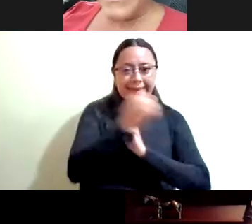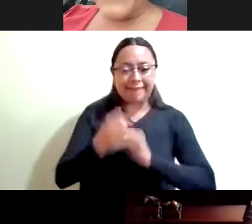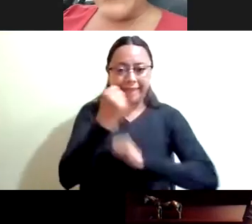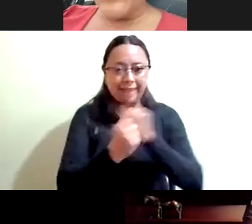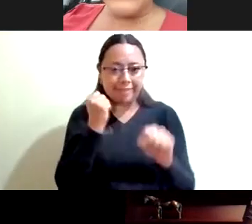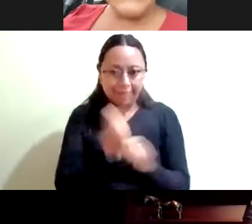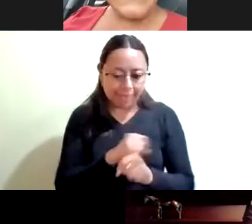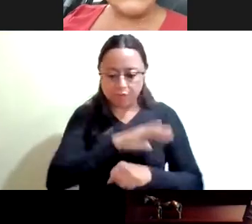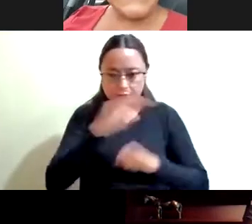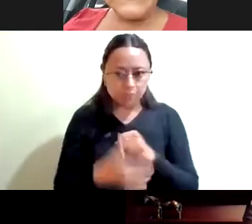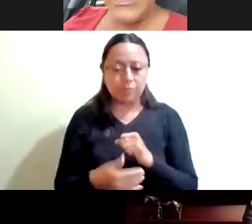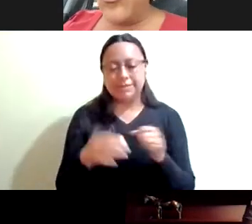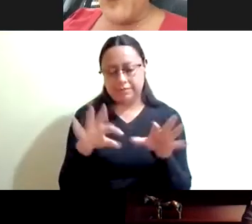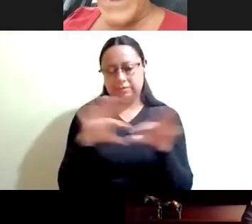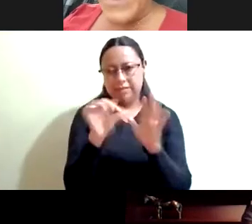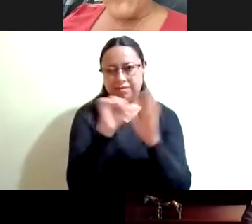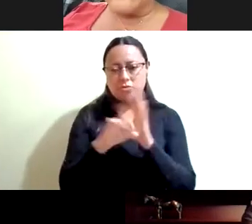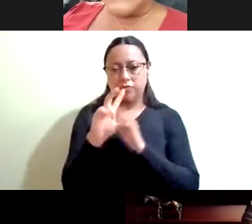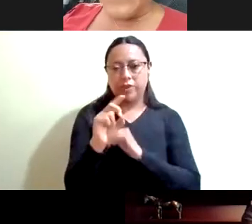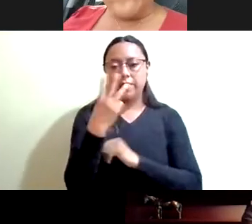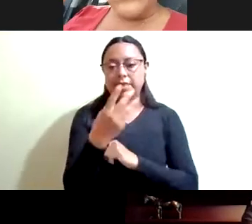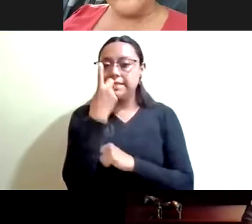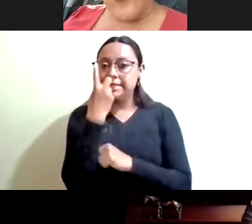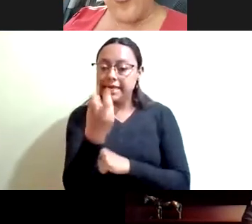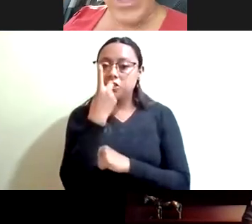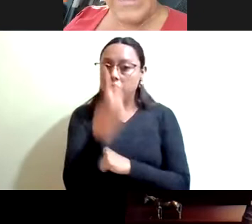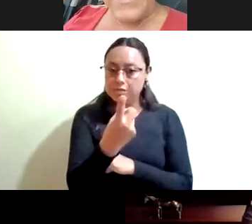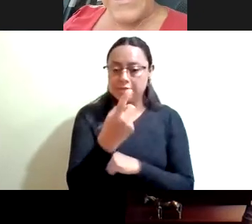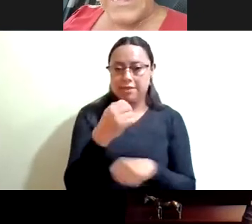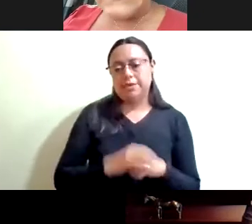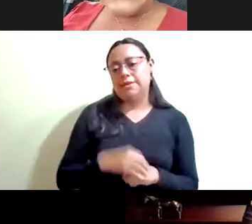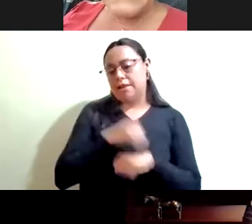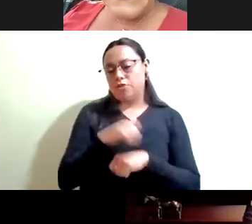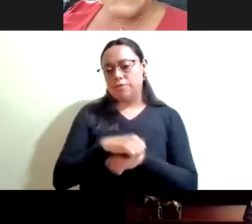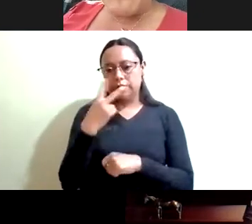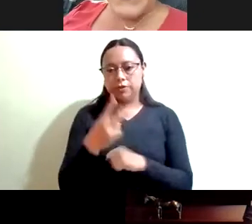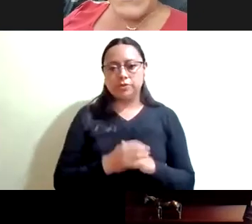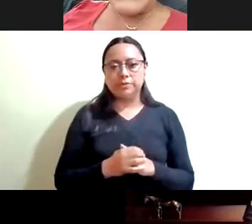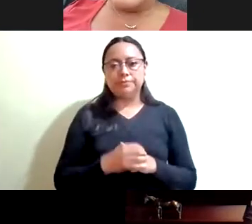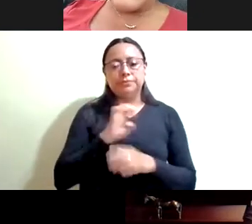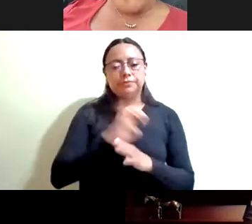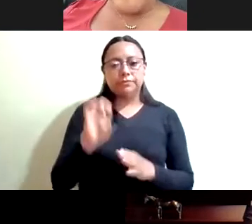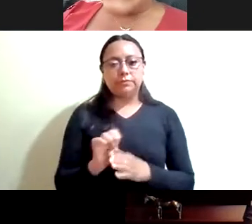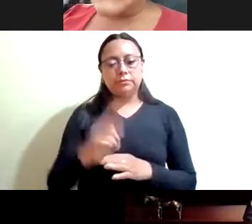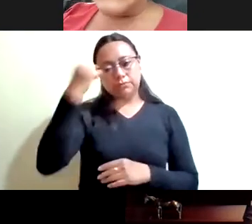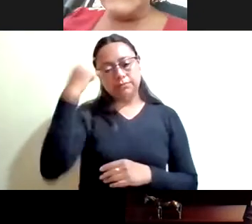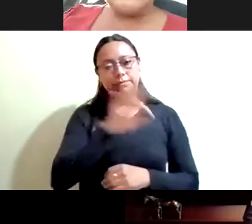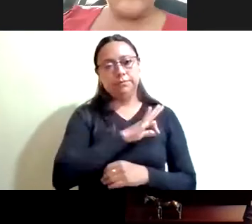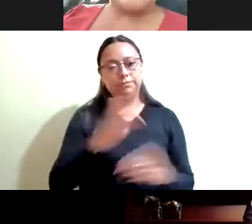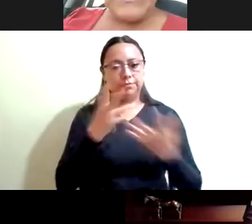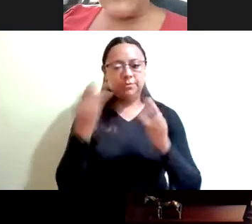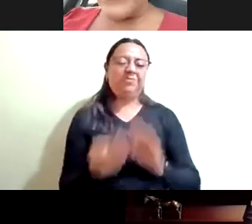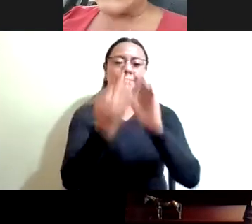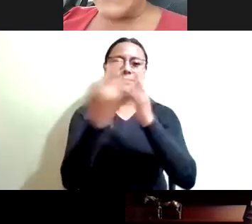determina el artículo 33, numeral 2 de la Constitución local. Es así que para realizar comparecencias de